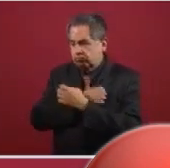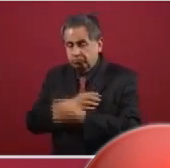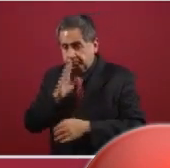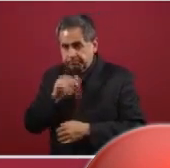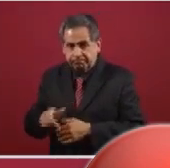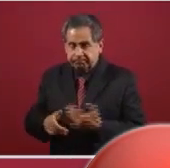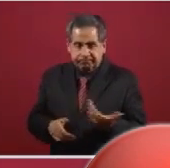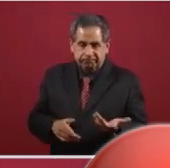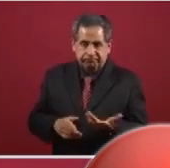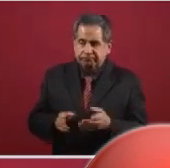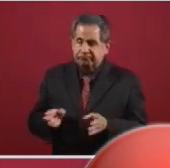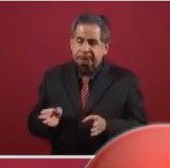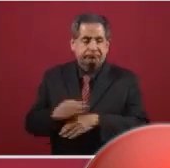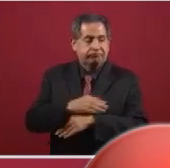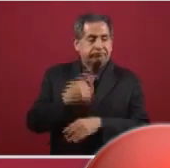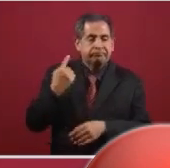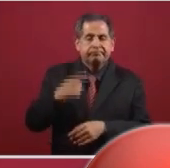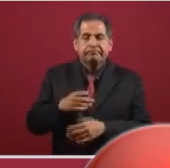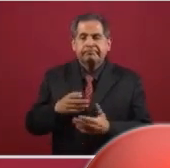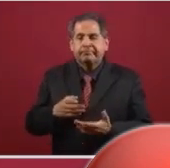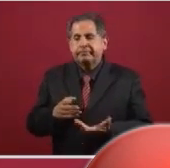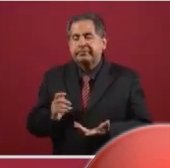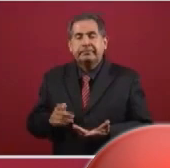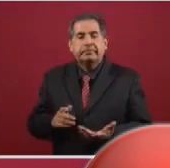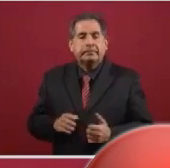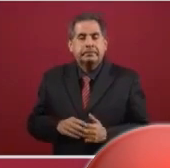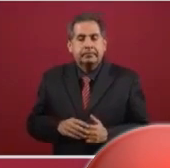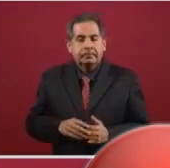educación orientada a